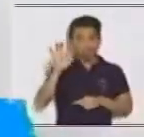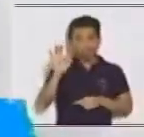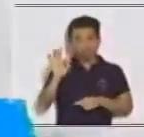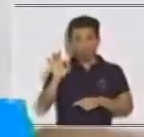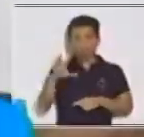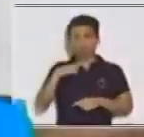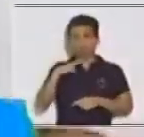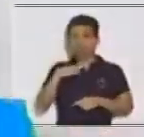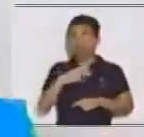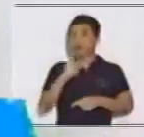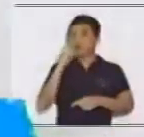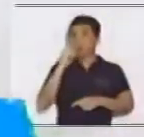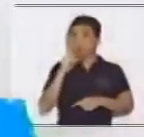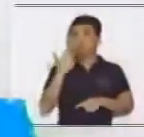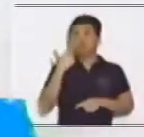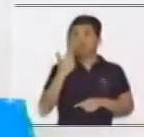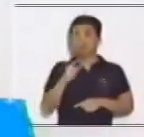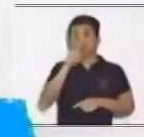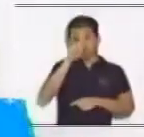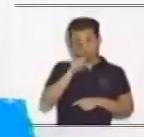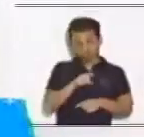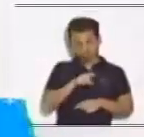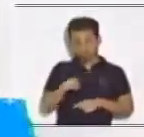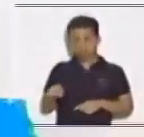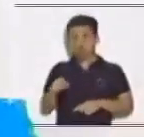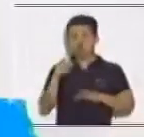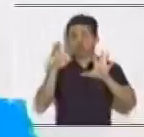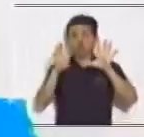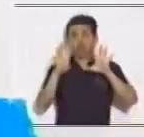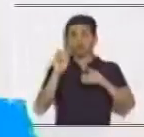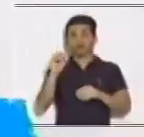de sus ángulos de 90 grados.